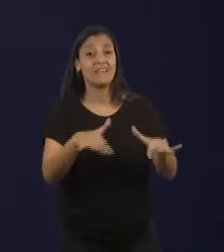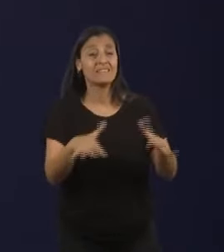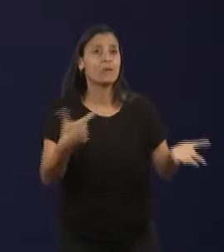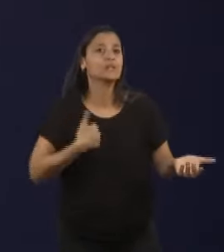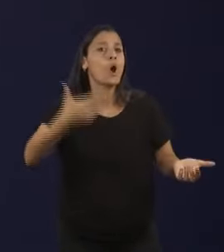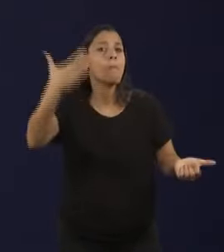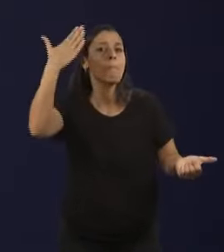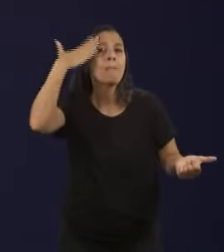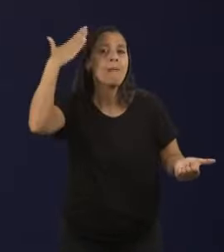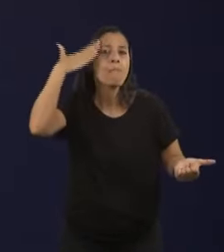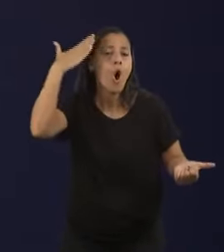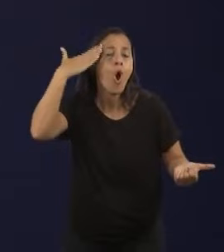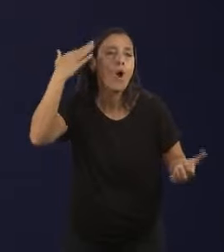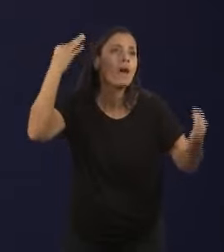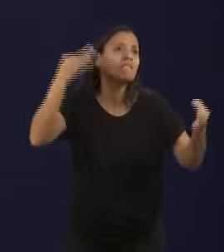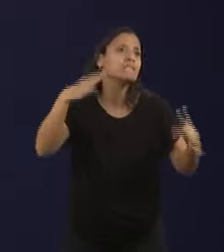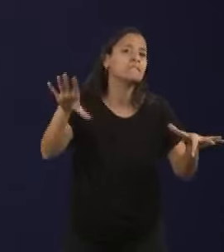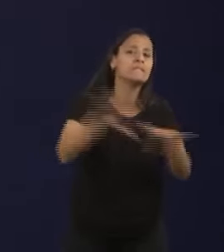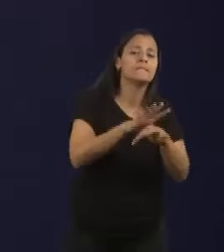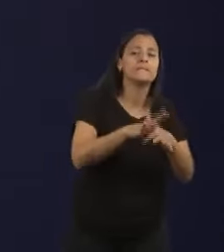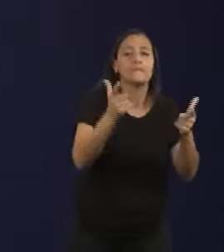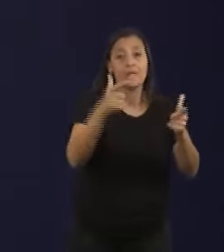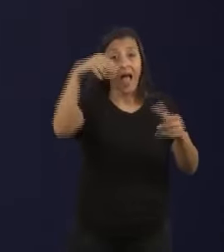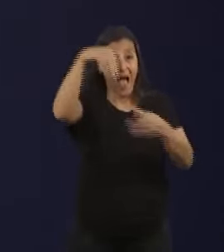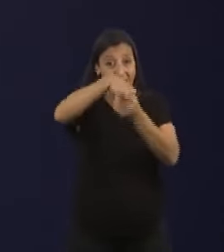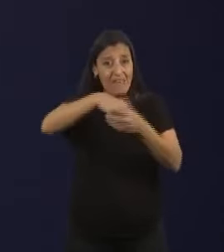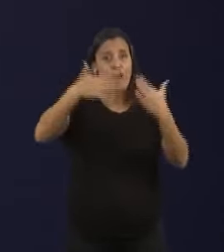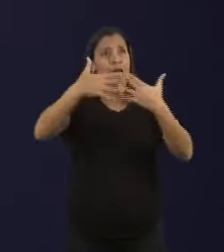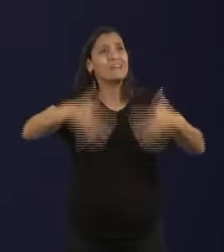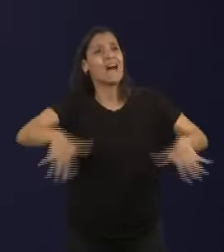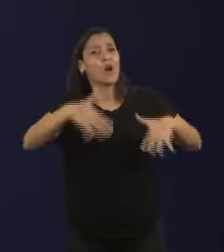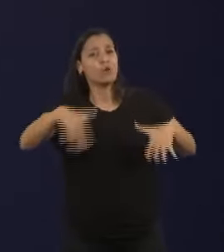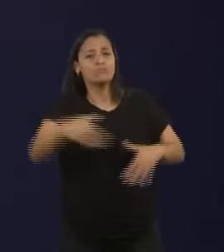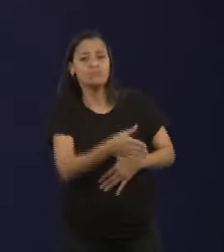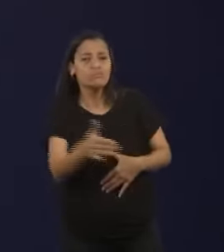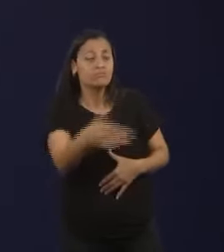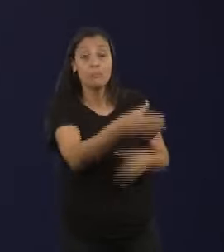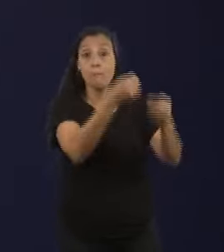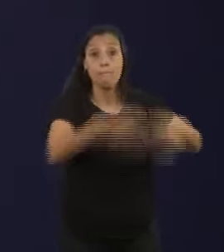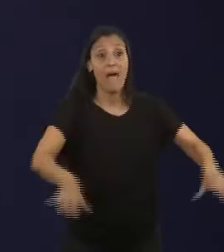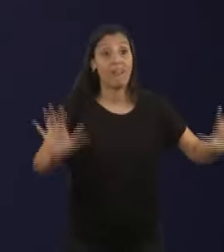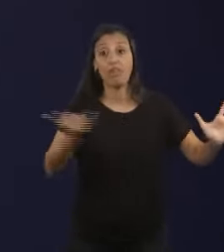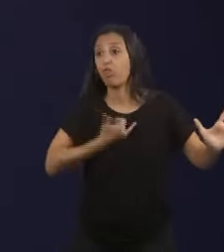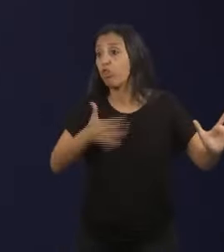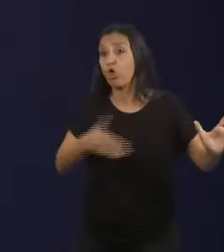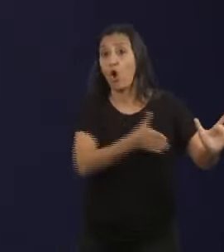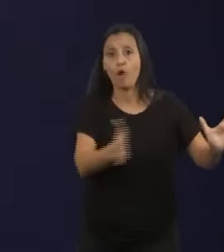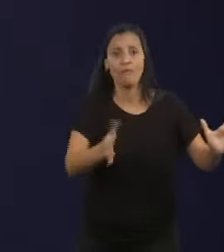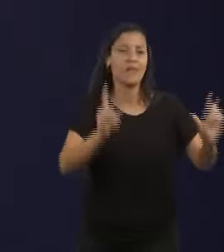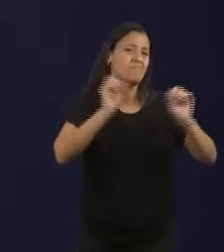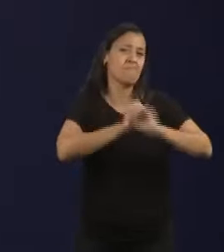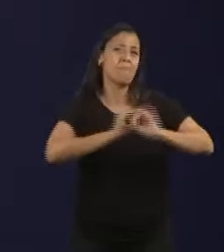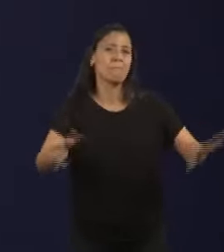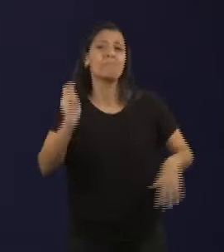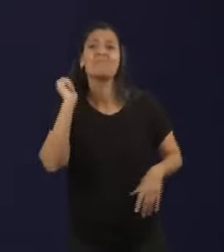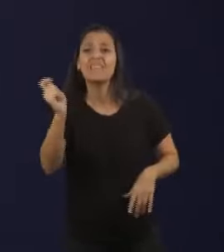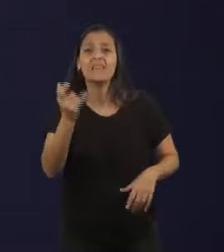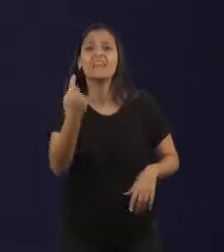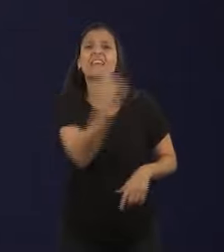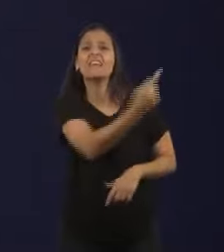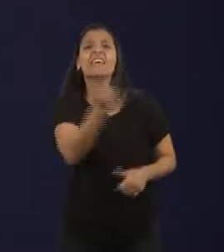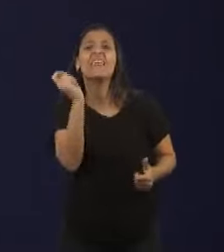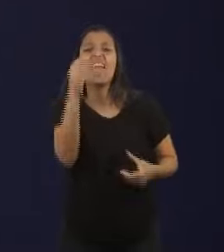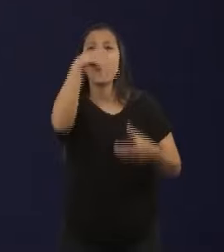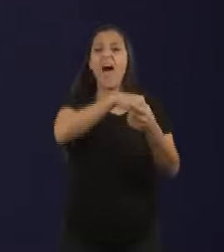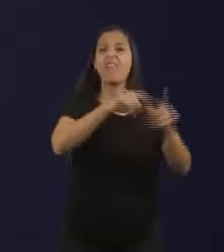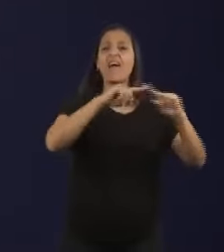memorizada la todavía me pierdo dentro de casa rosada Imagínate que mucho menos voy a saber que persona está encada oficina